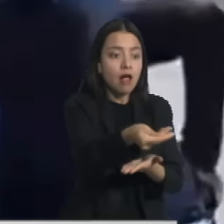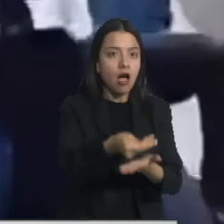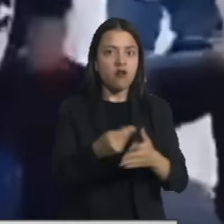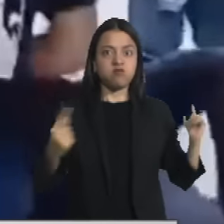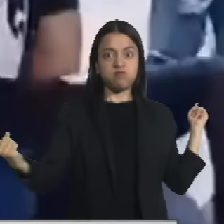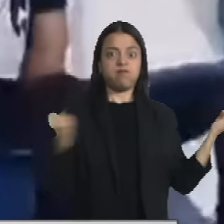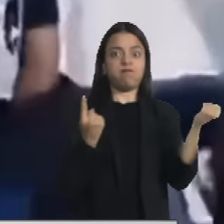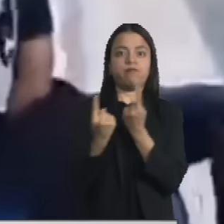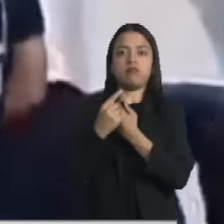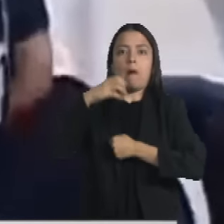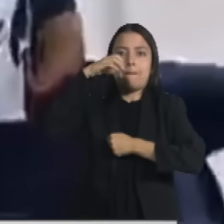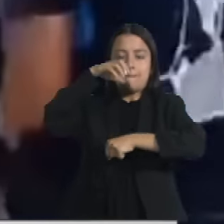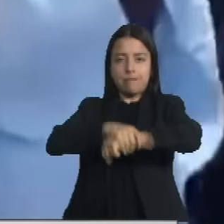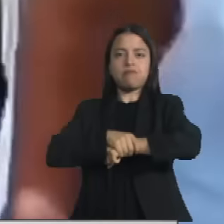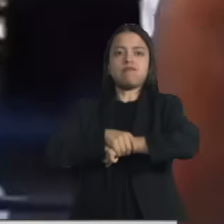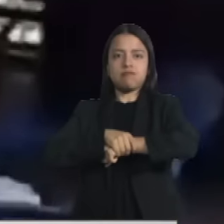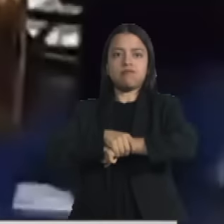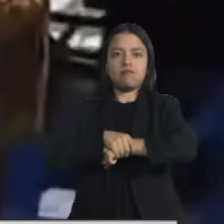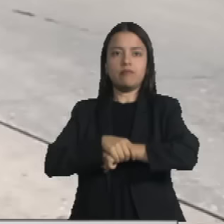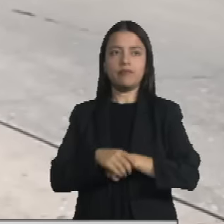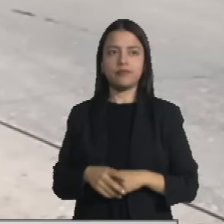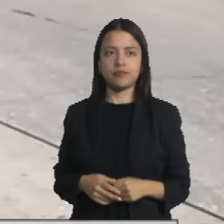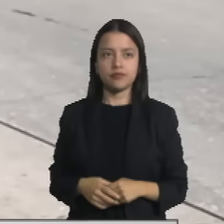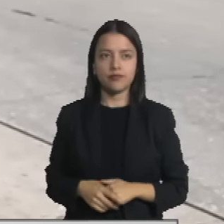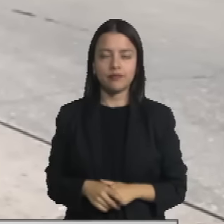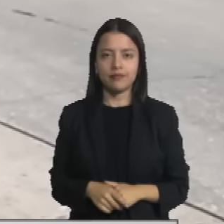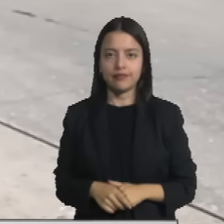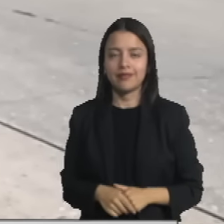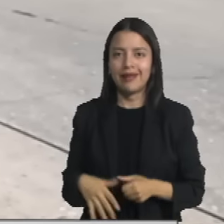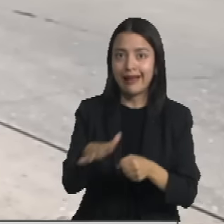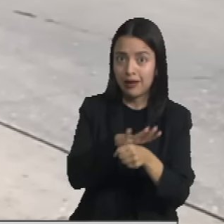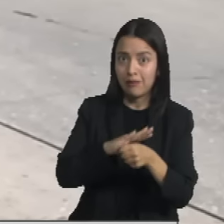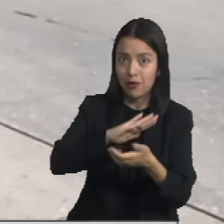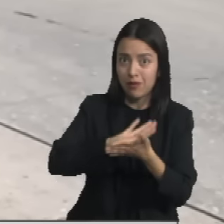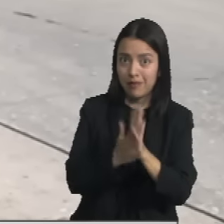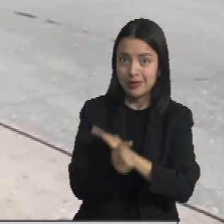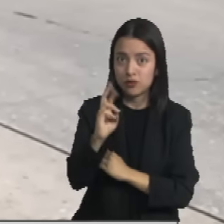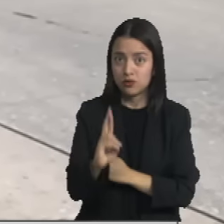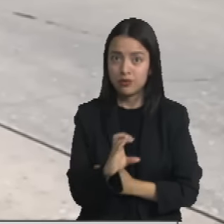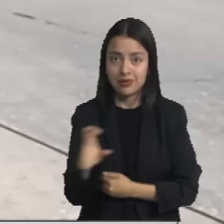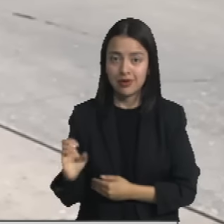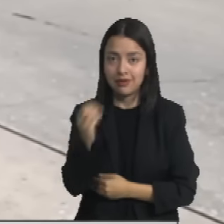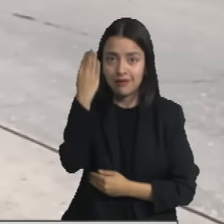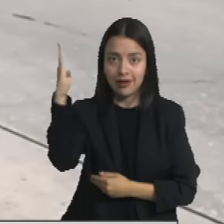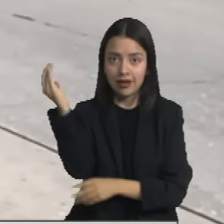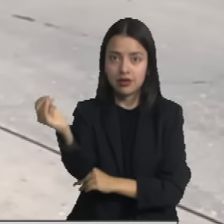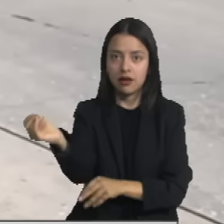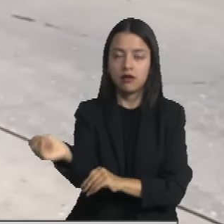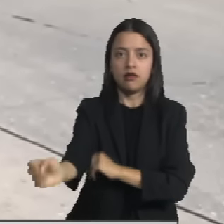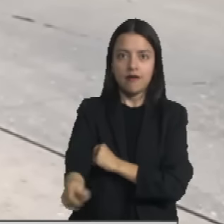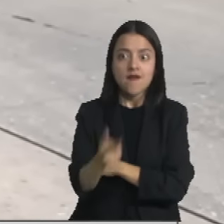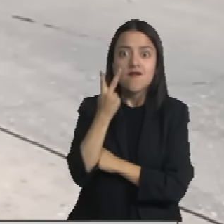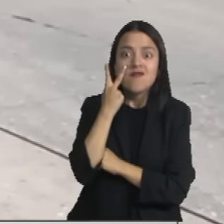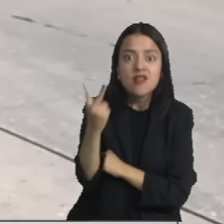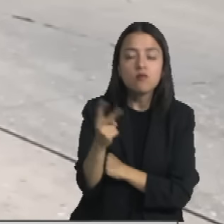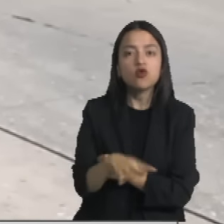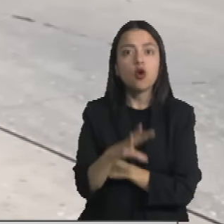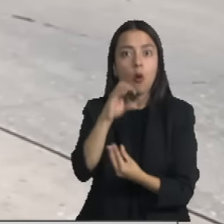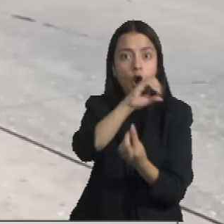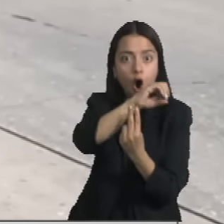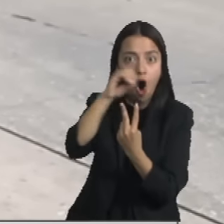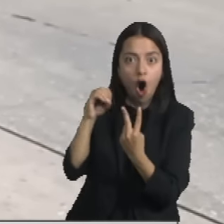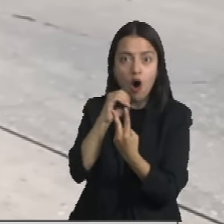en flagrancia en el barrio La Paz, de la localidad suroccidente de la ciudad de Barranquilla. Momentos en que intimidaban a comerciantes del